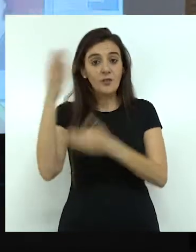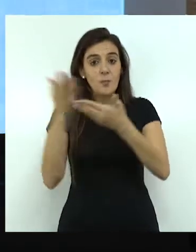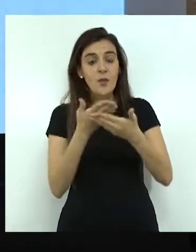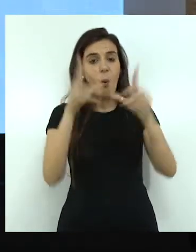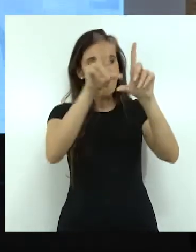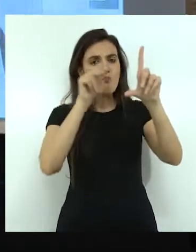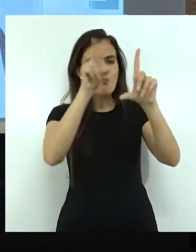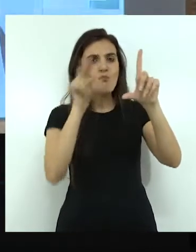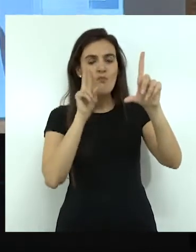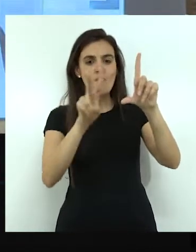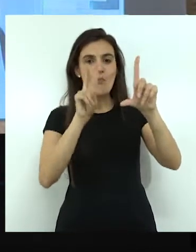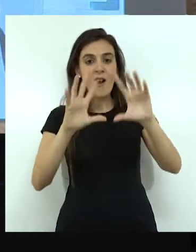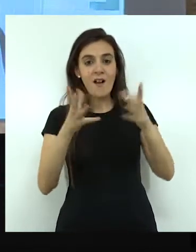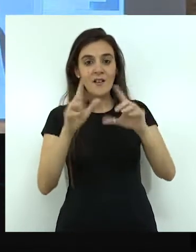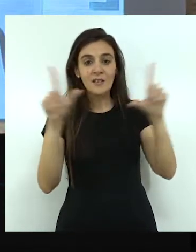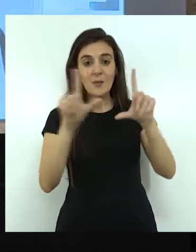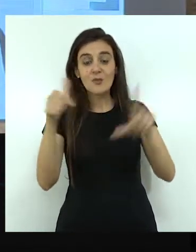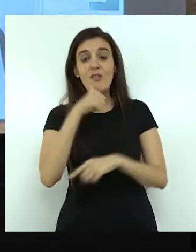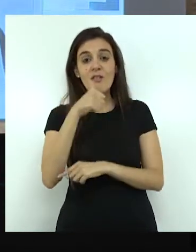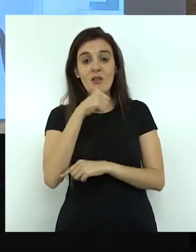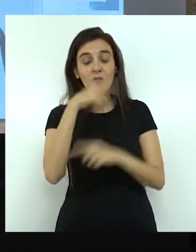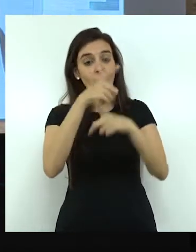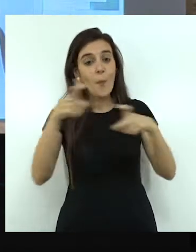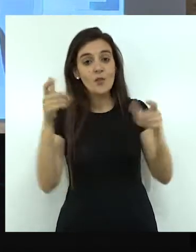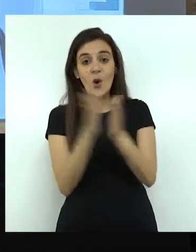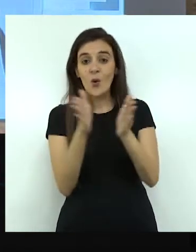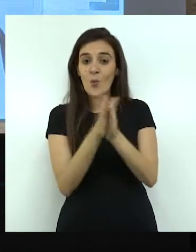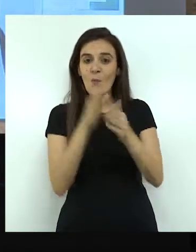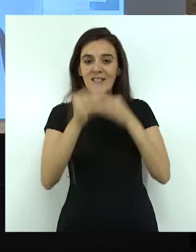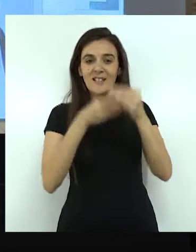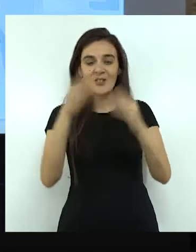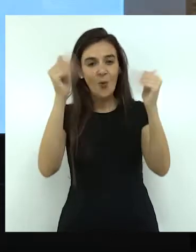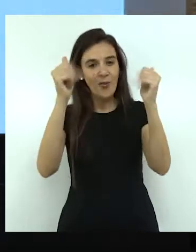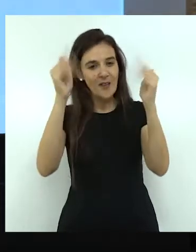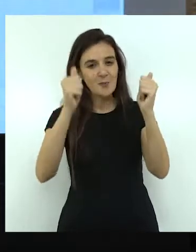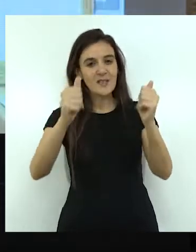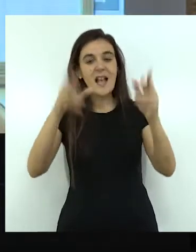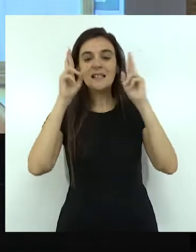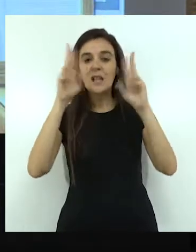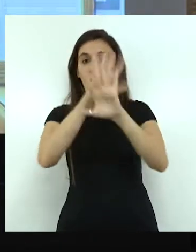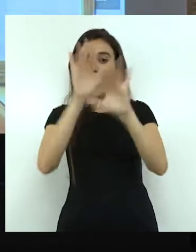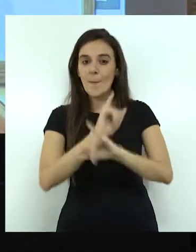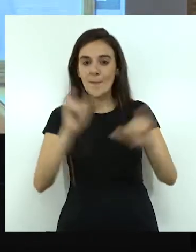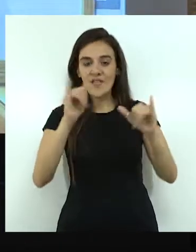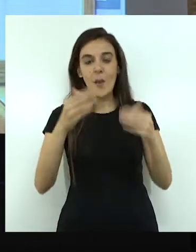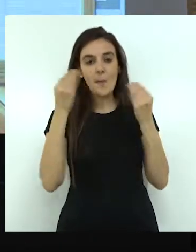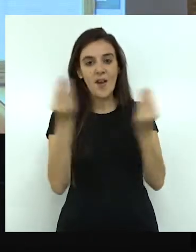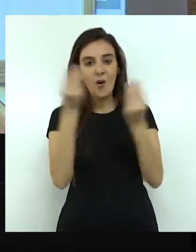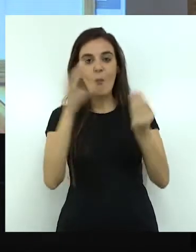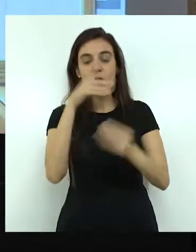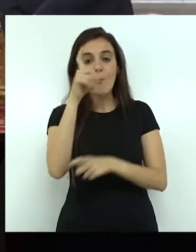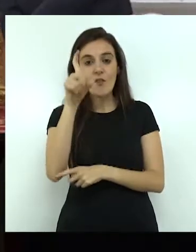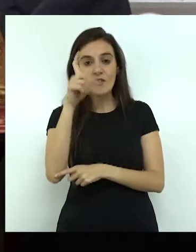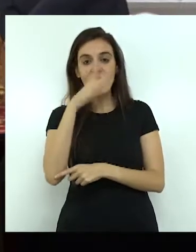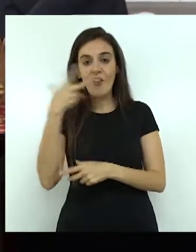de un vídeo a cargo de radio televisión ceuta en el que los propios compañeros han despedido deseándoles lo mejor a los docentes que ahora se jubilan